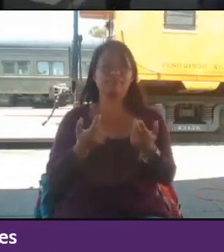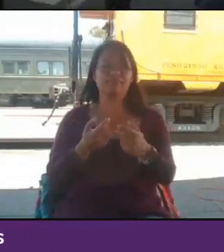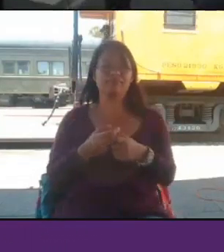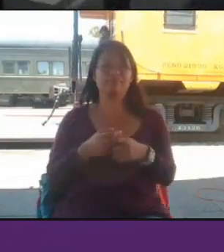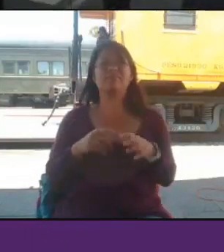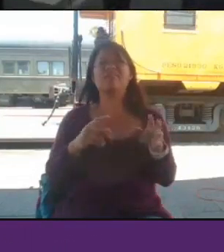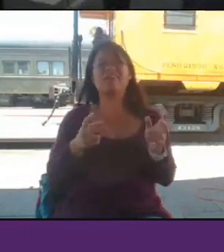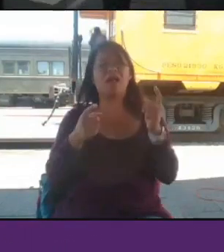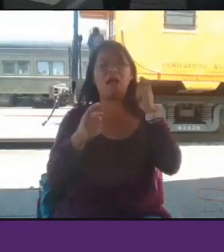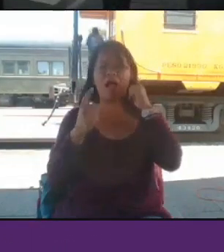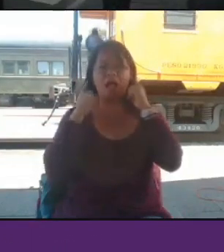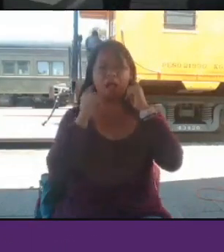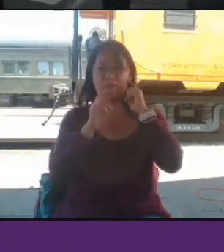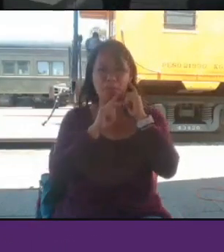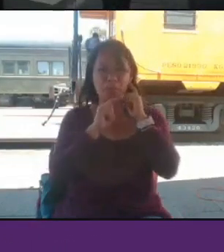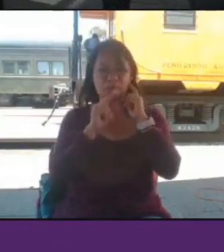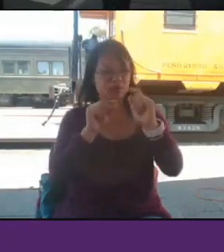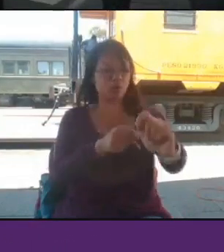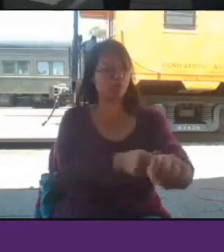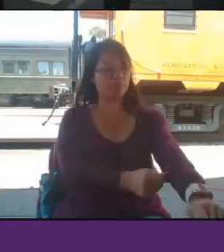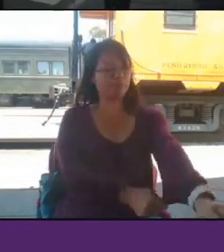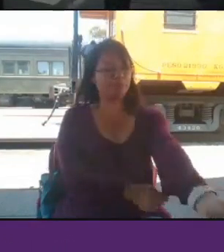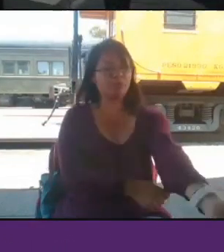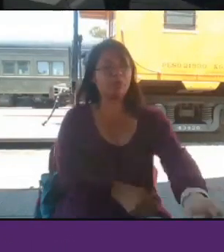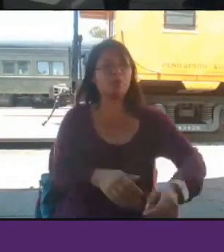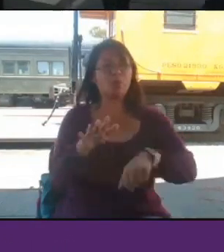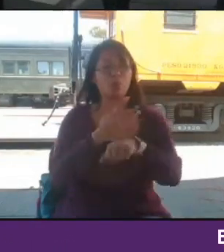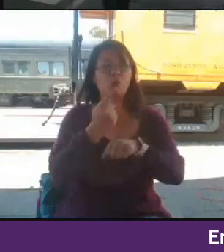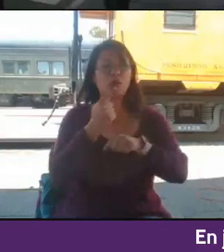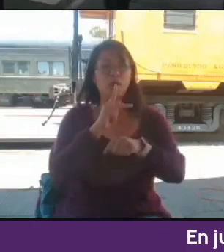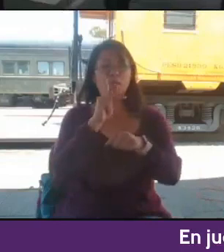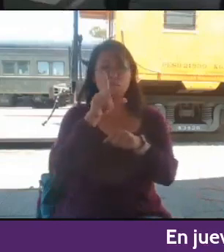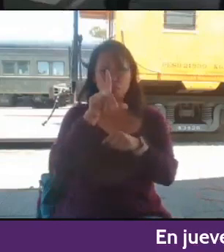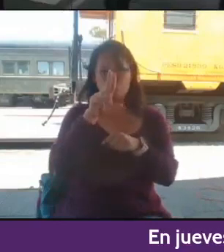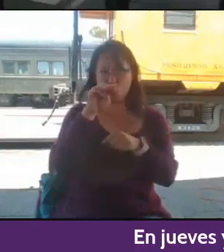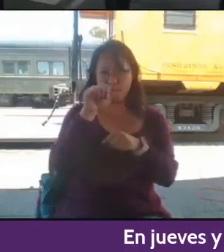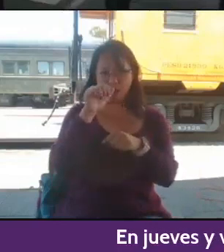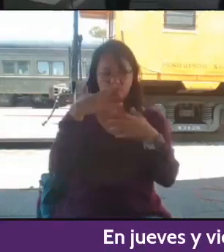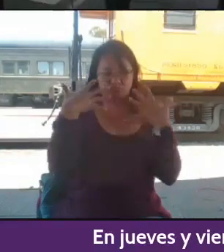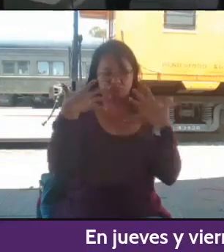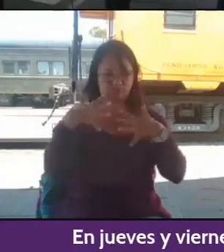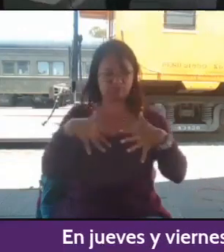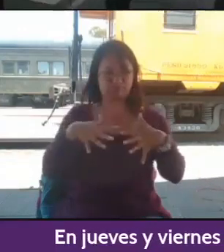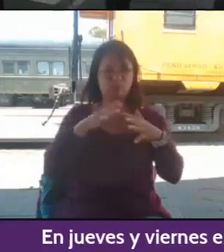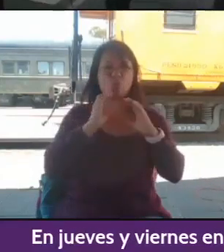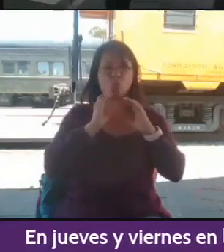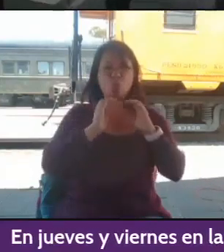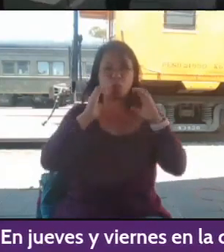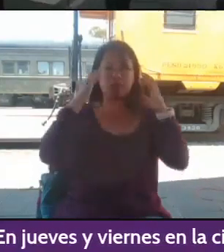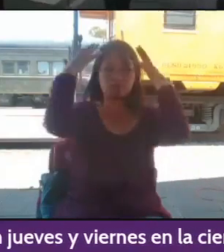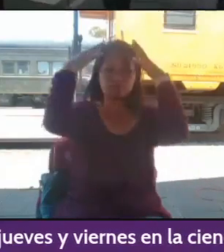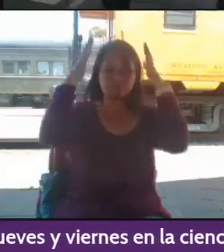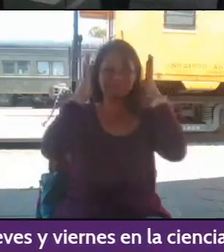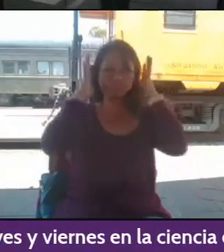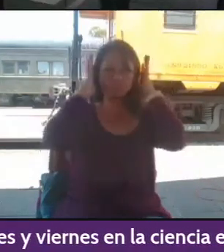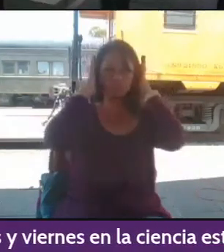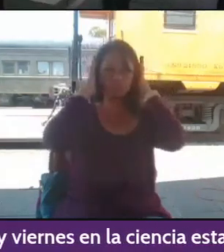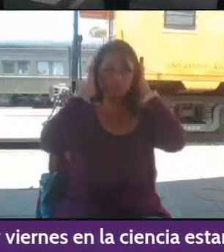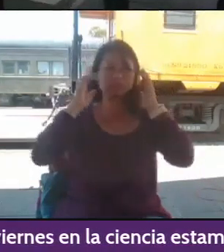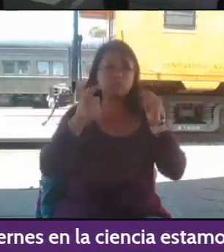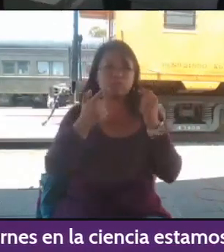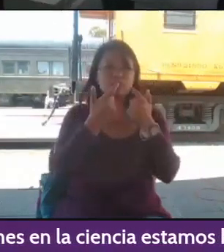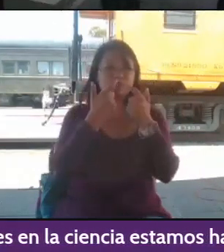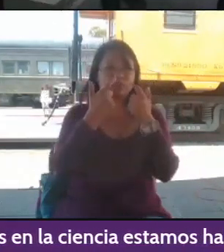es tan preocupante porque traen todo el plumaje que lo va cubriendo. Lo más grave es la entrada de aire muy fuerte en las